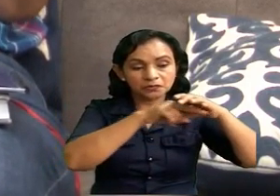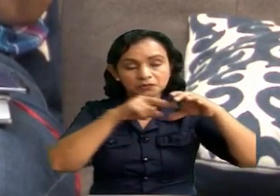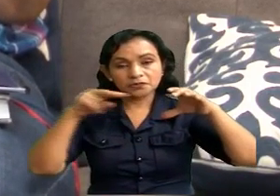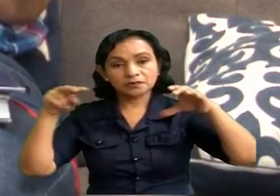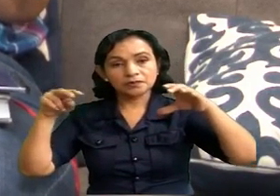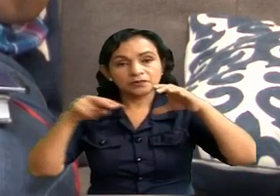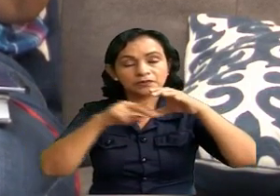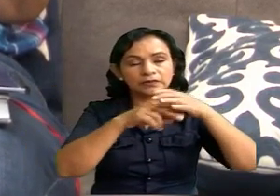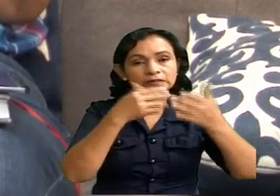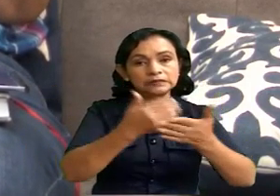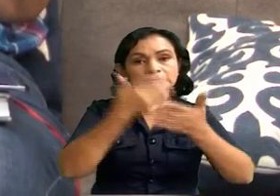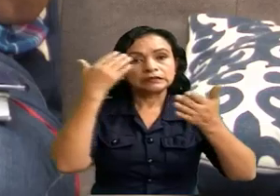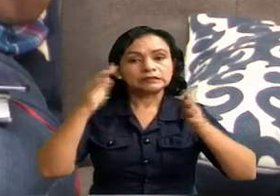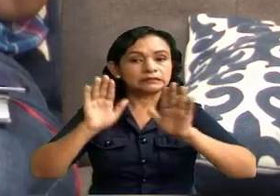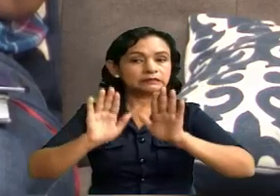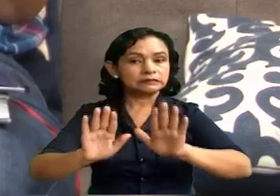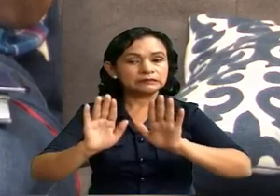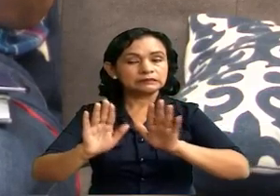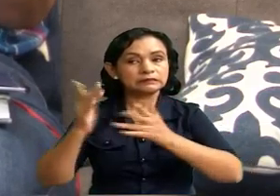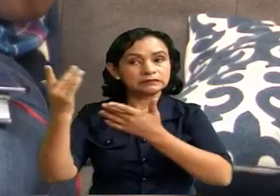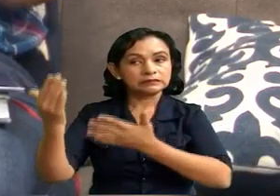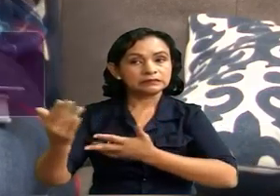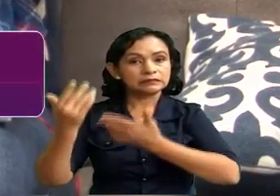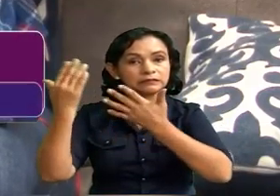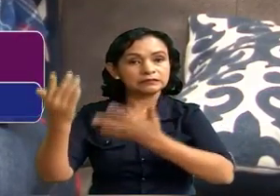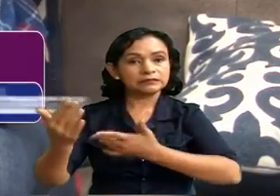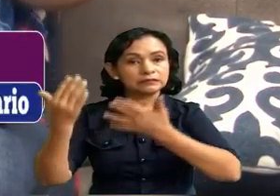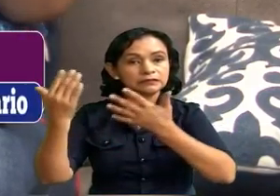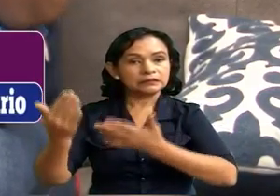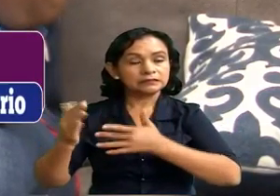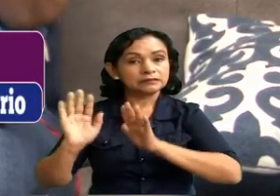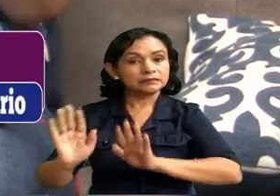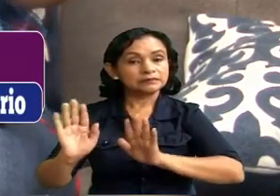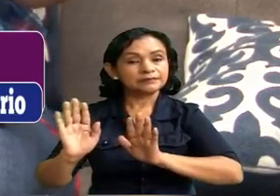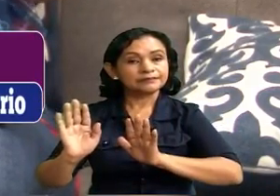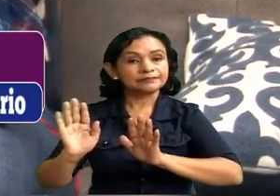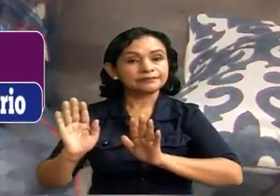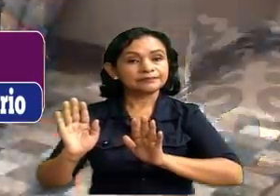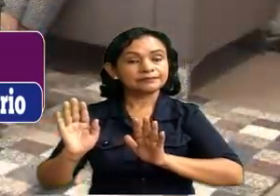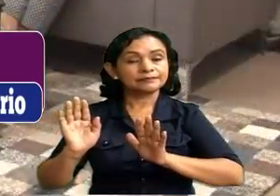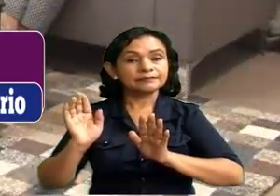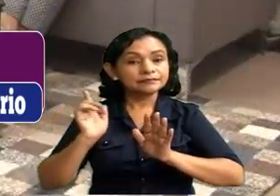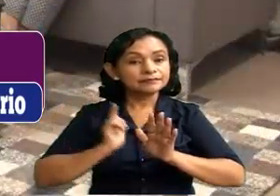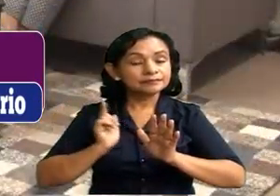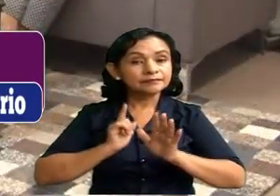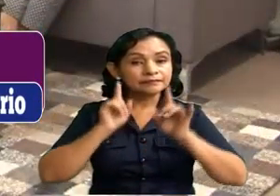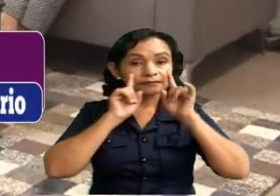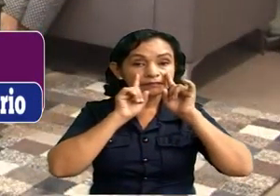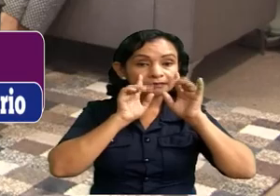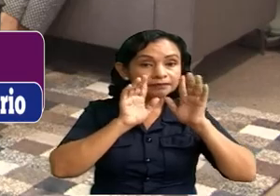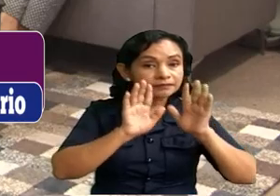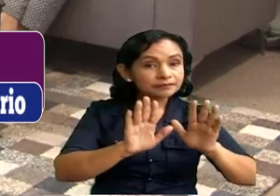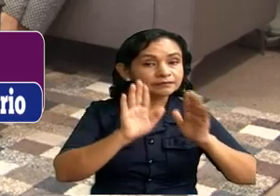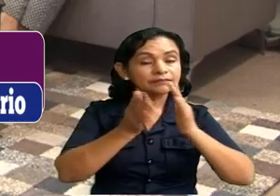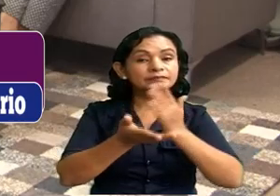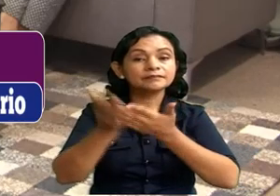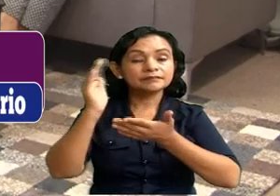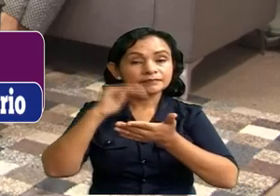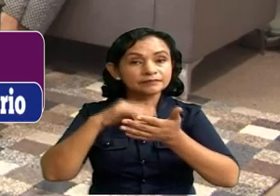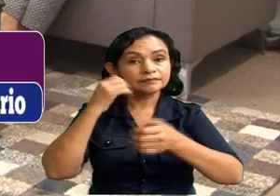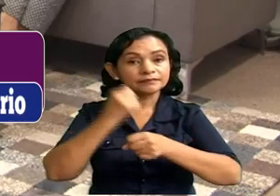que se recalienta y las personas tienen que esperar para que pase un proceso técnico de enfriamiento para volver a